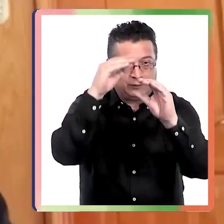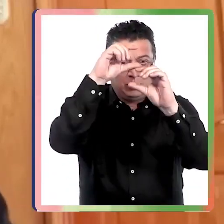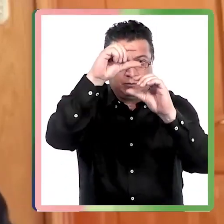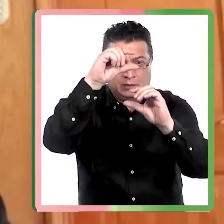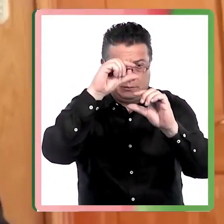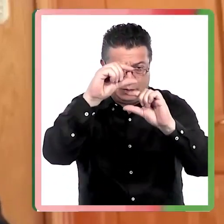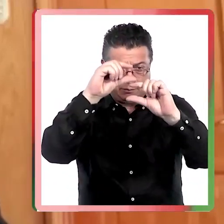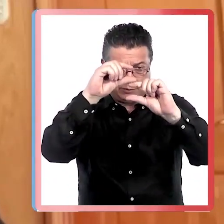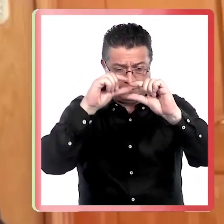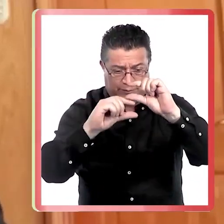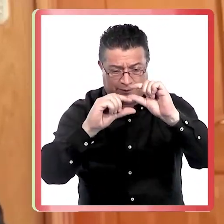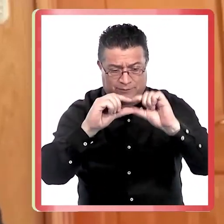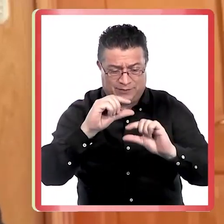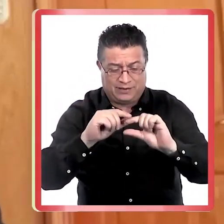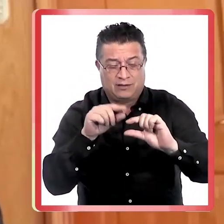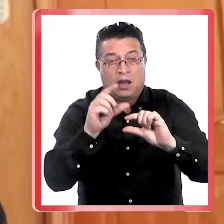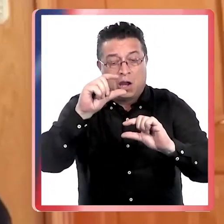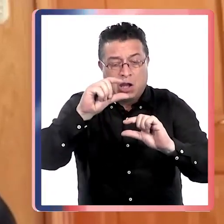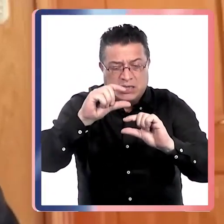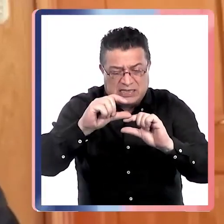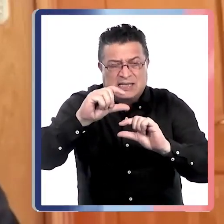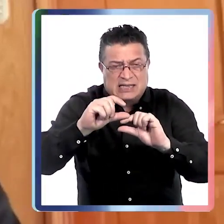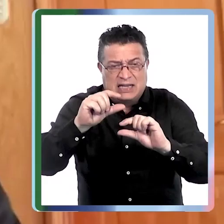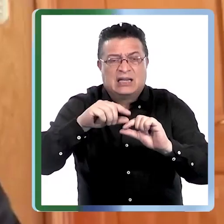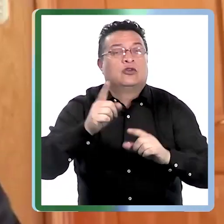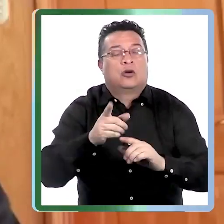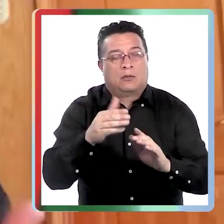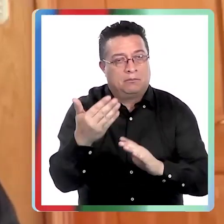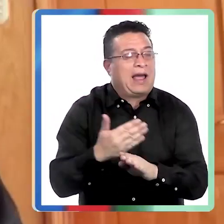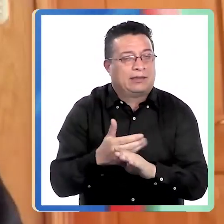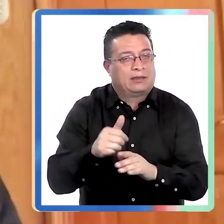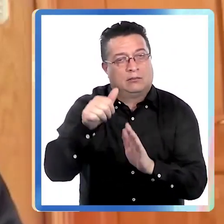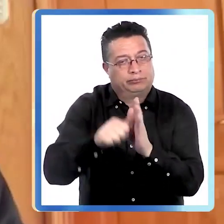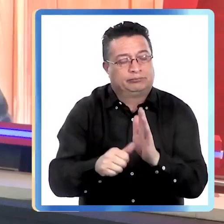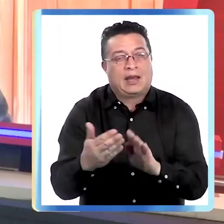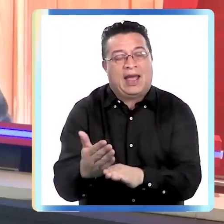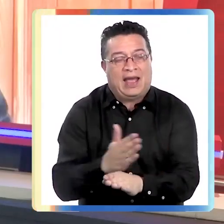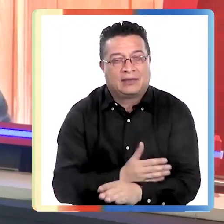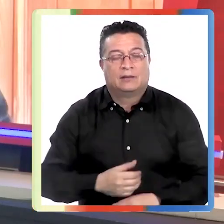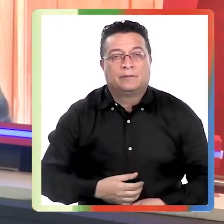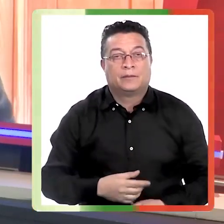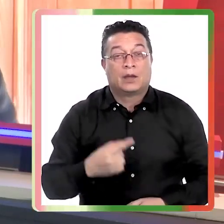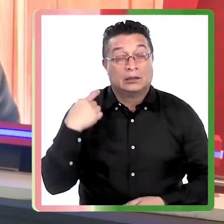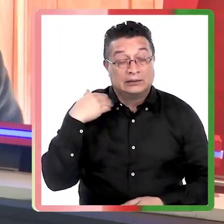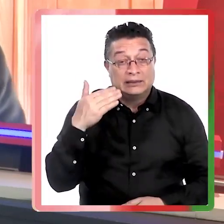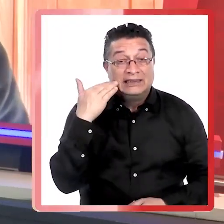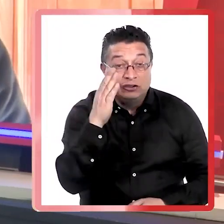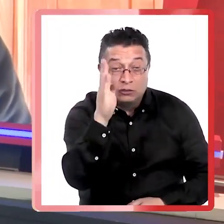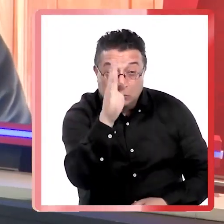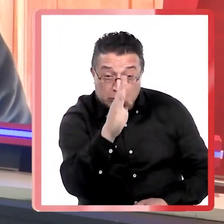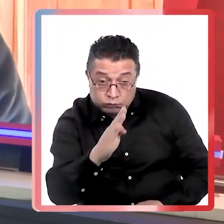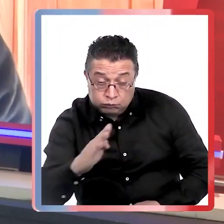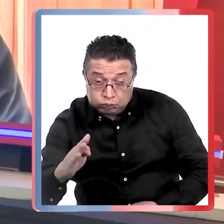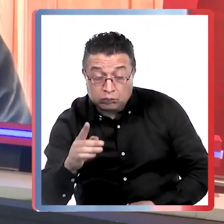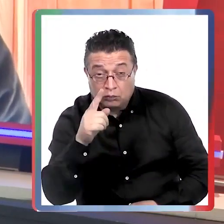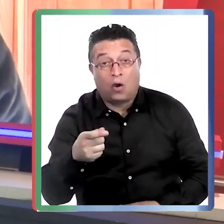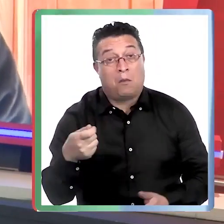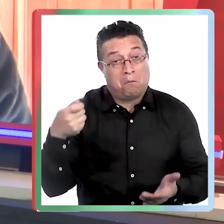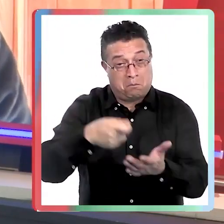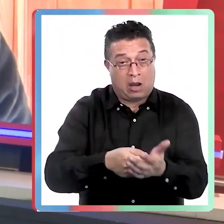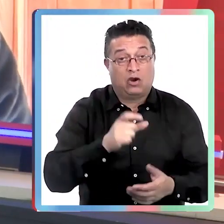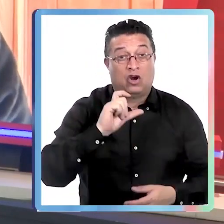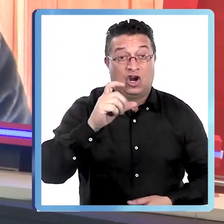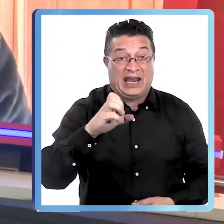está un poquito hacia atrás, empieza a comprimir la médula, no vas a esperar eso y vas a hacer una cirugía. ¿La escoliosis en niños